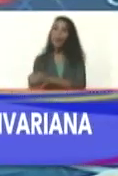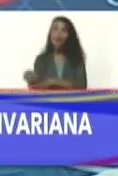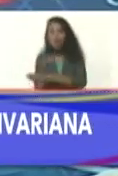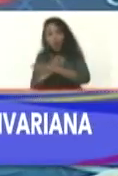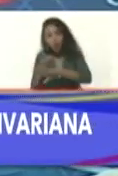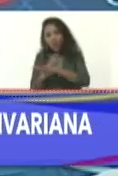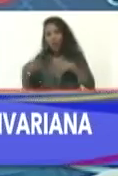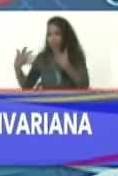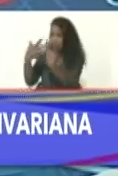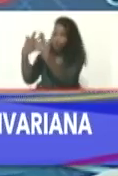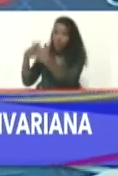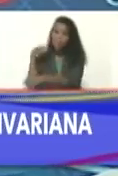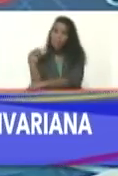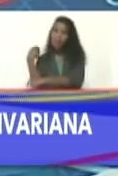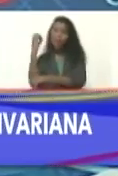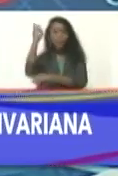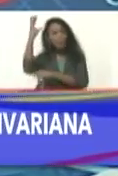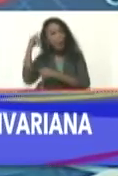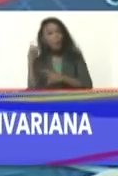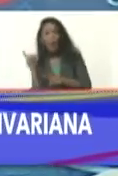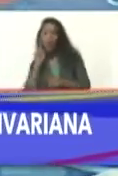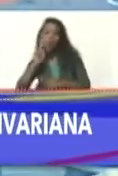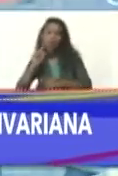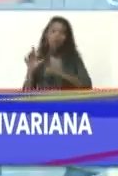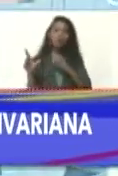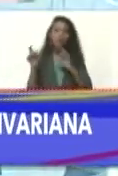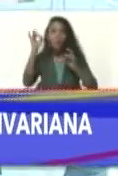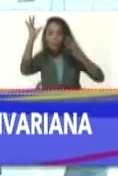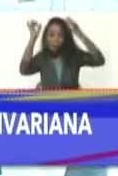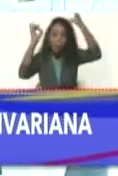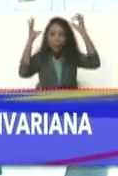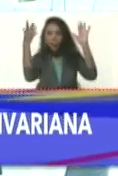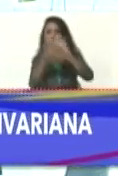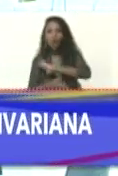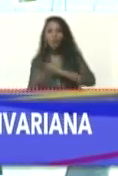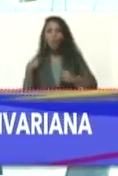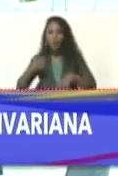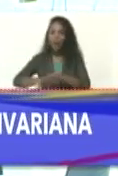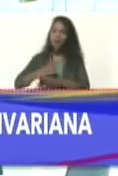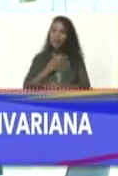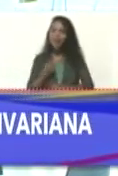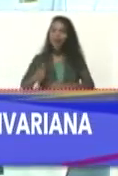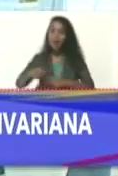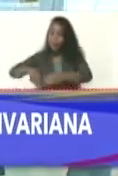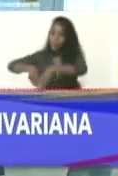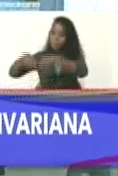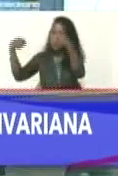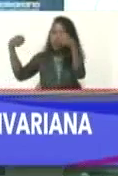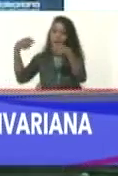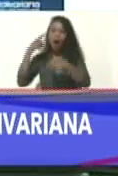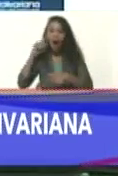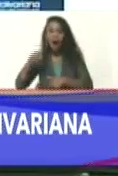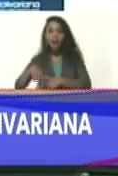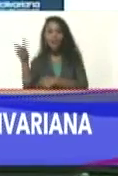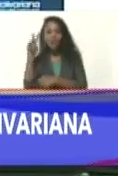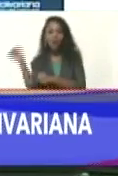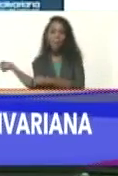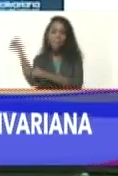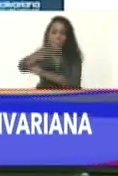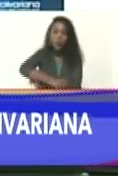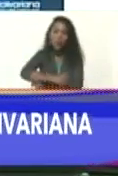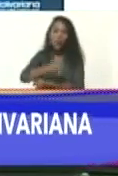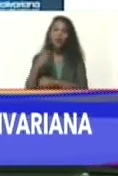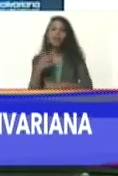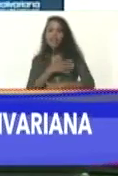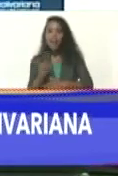Unidos, porque el gobierno de Estados Unidos y el imperialismo quiere destruir el Estado venezolano, quiere destruir las